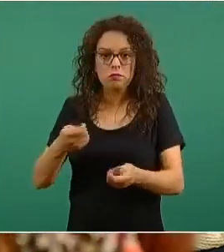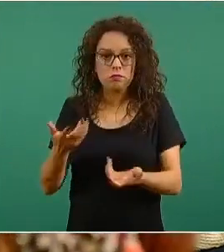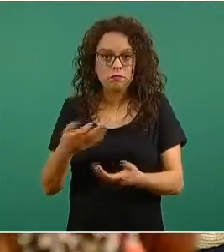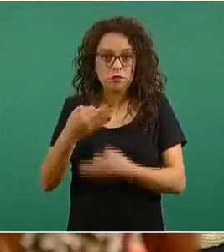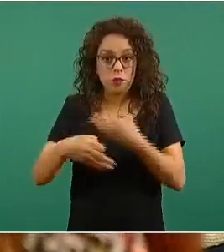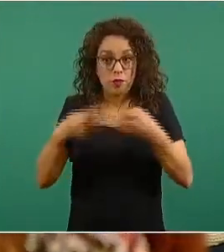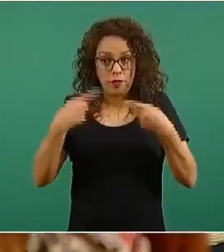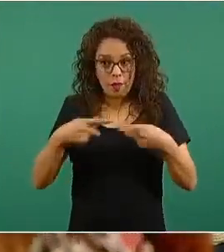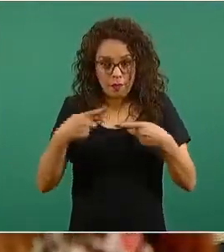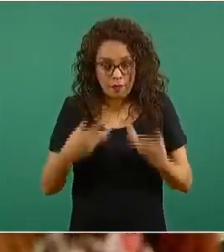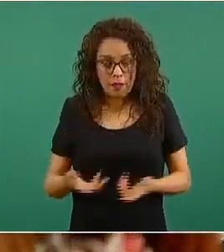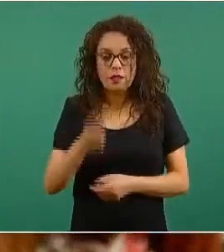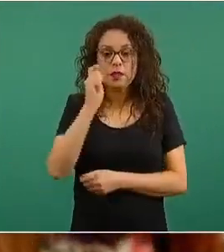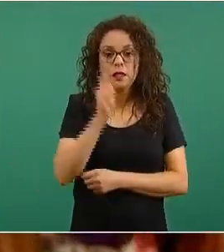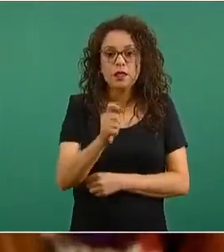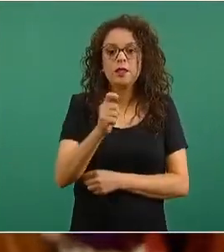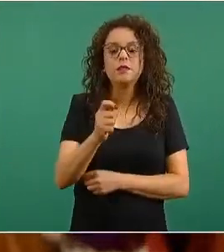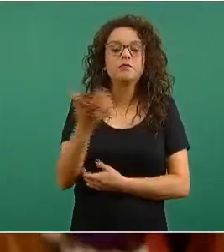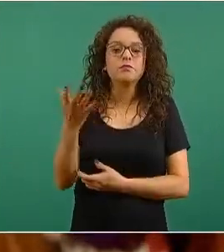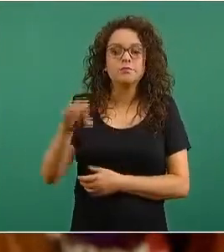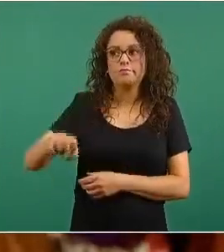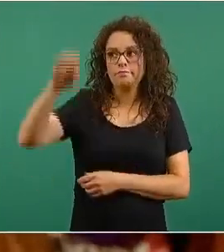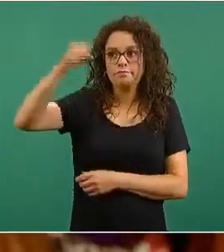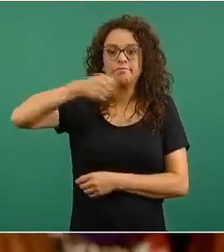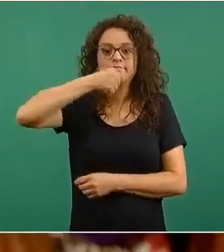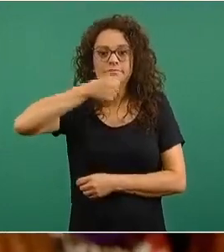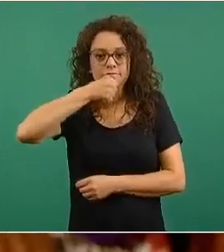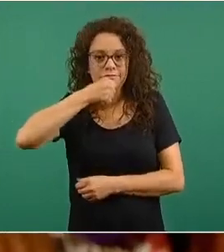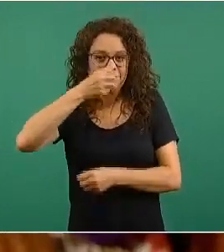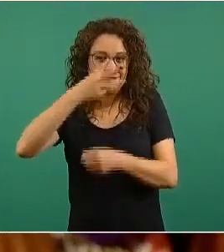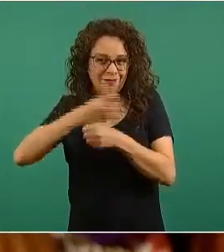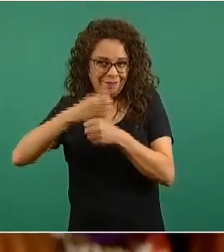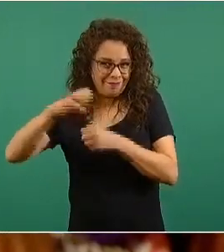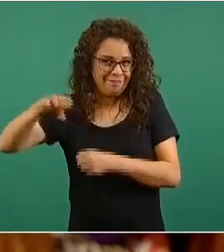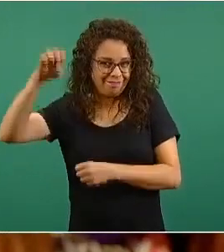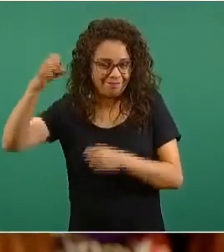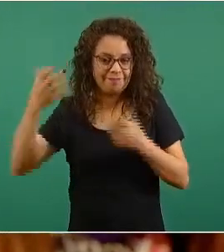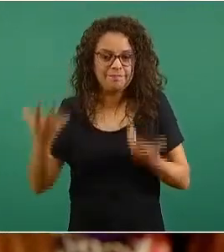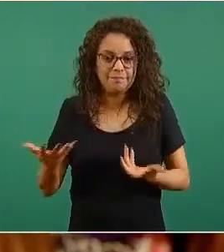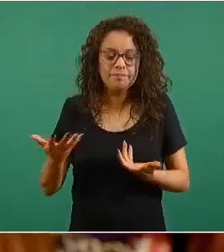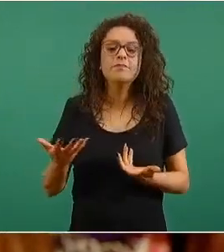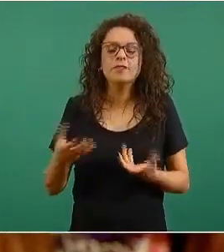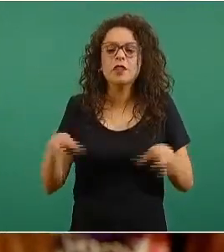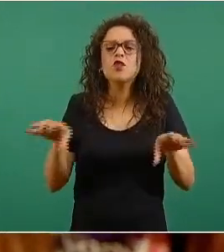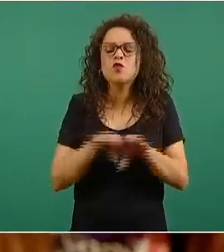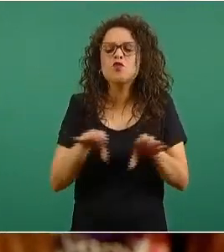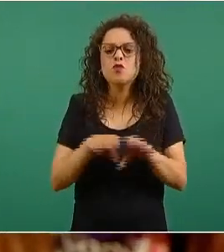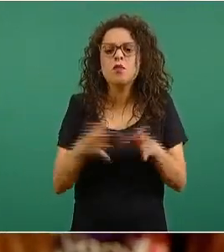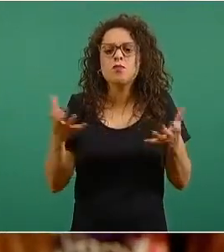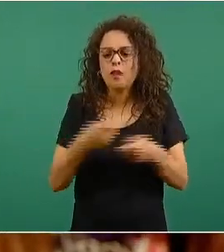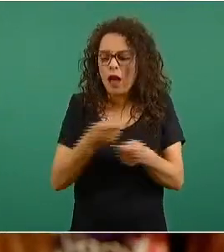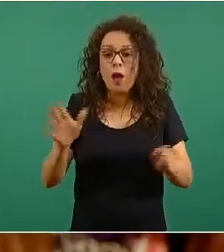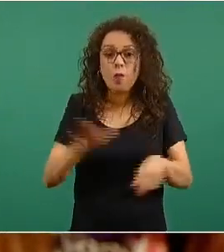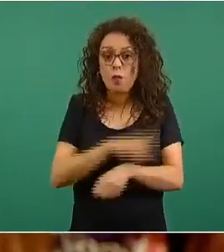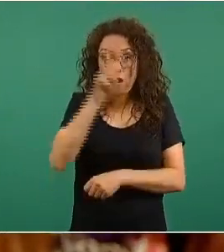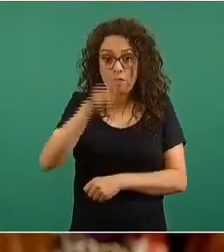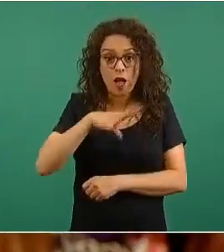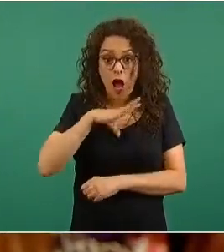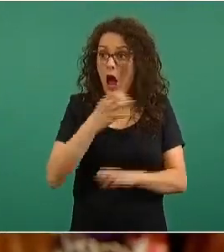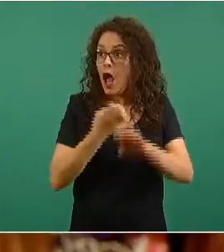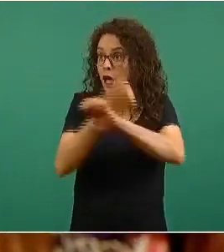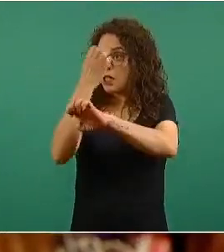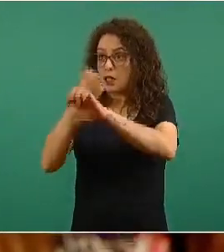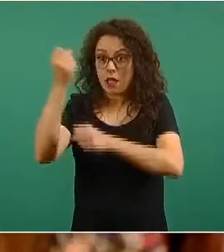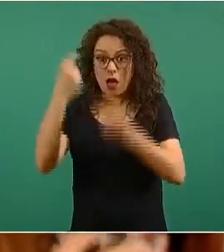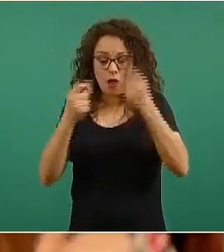es estratificado, ¿cuál va a ser el mecanismo? Por ejemplo, hay estados muy grandes. El Distrito Federal, bueno, la